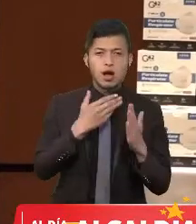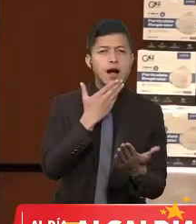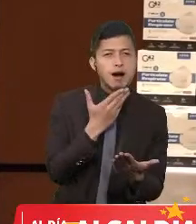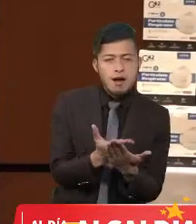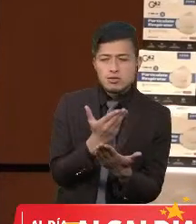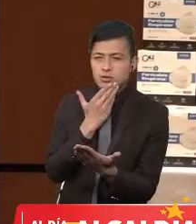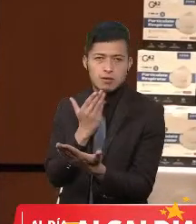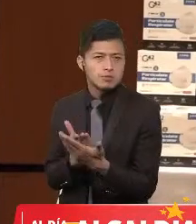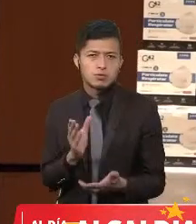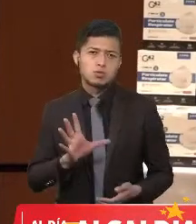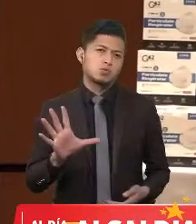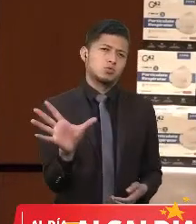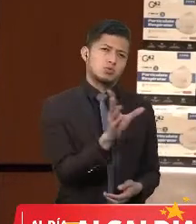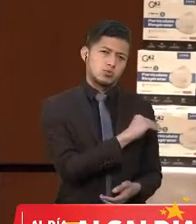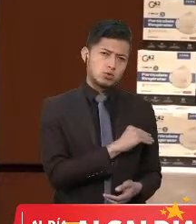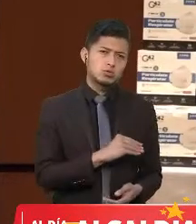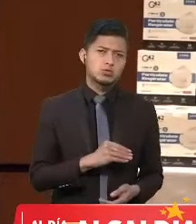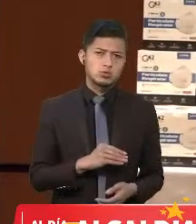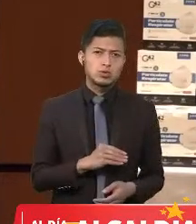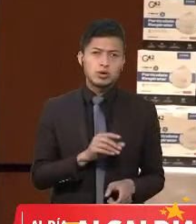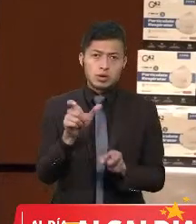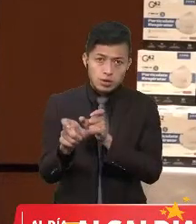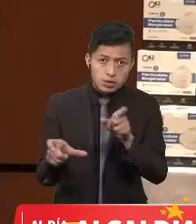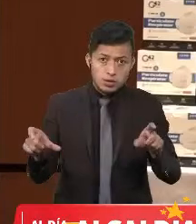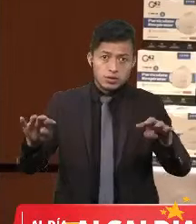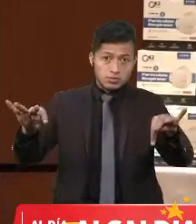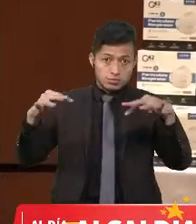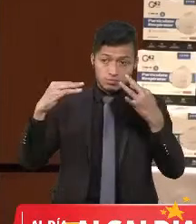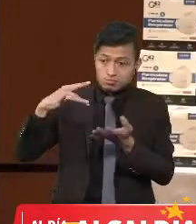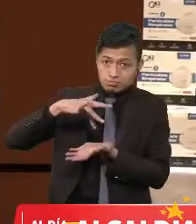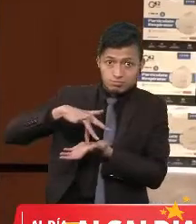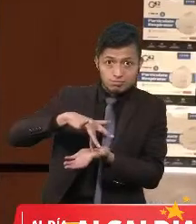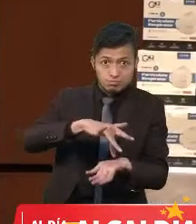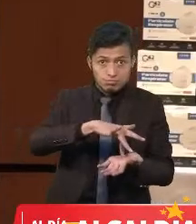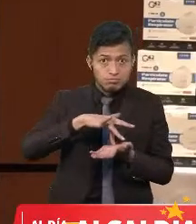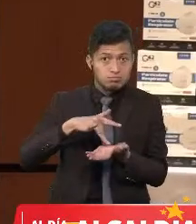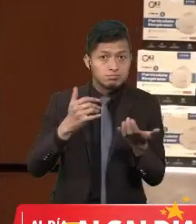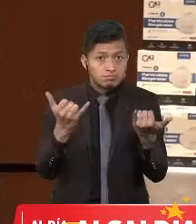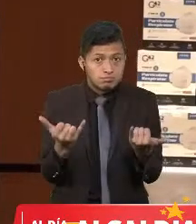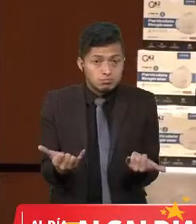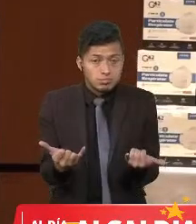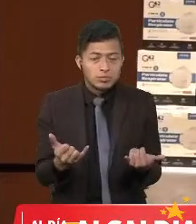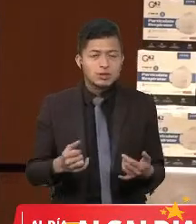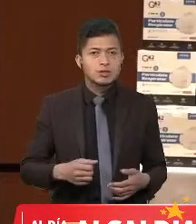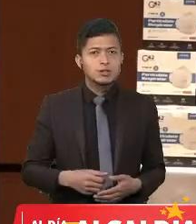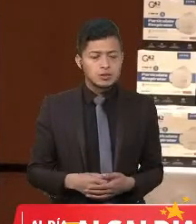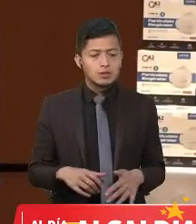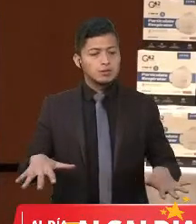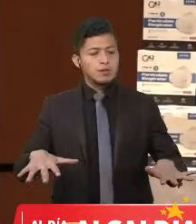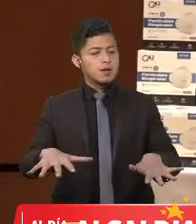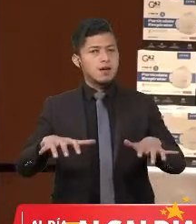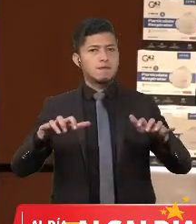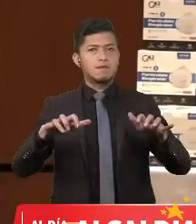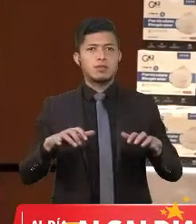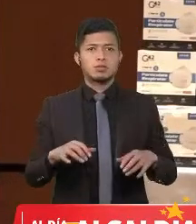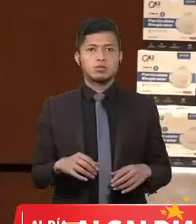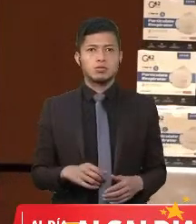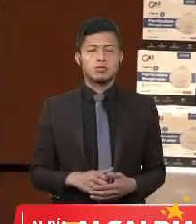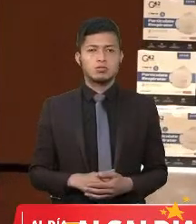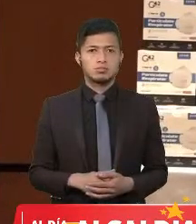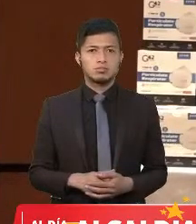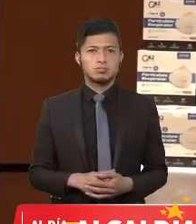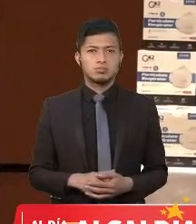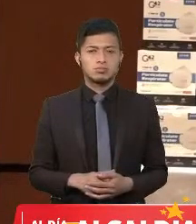todos organización y participante de este significado evento